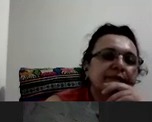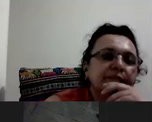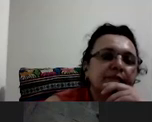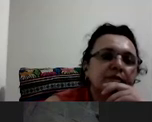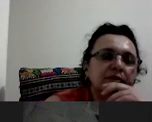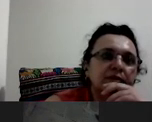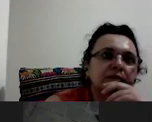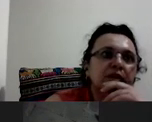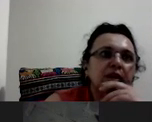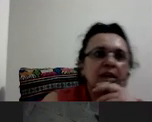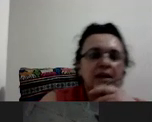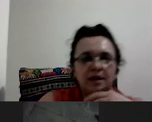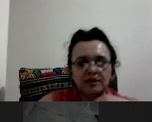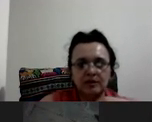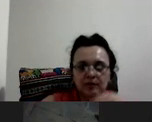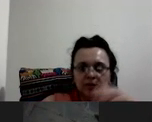No.